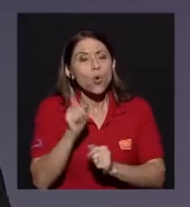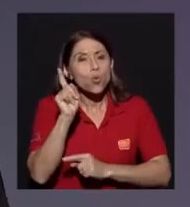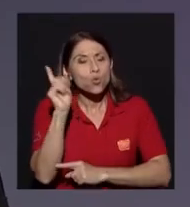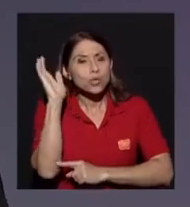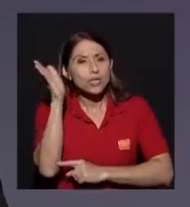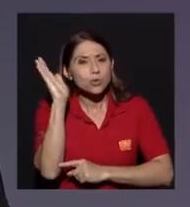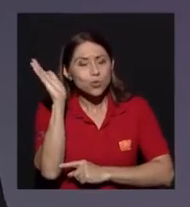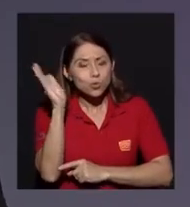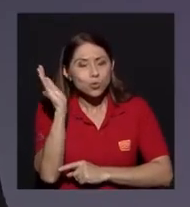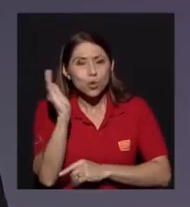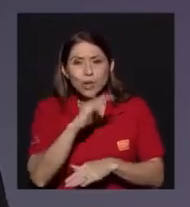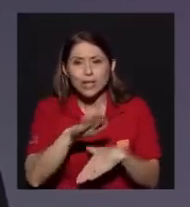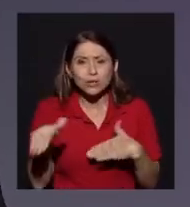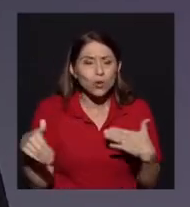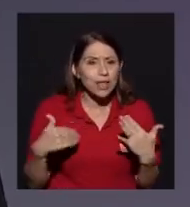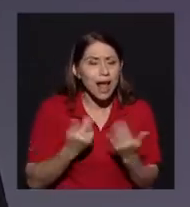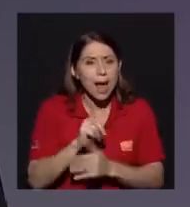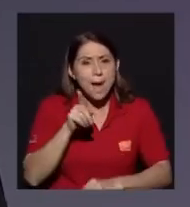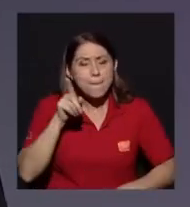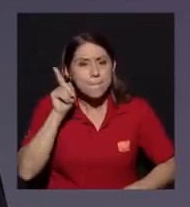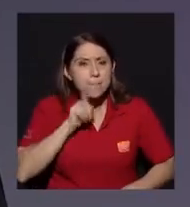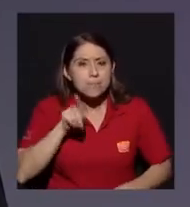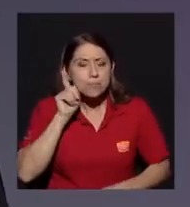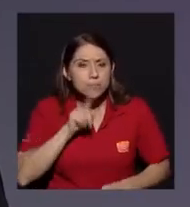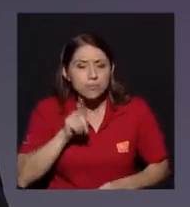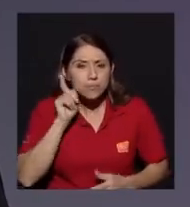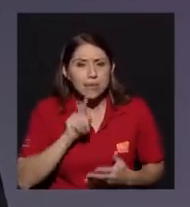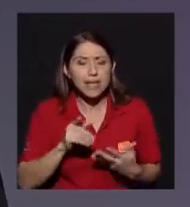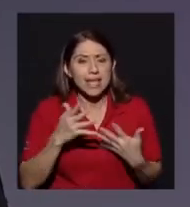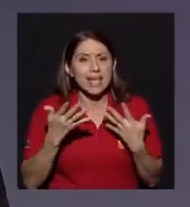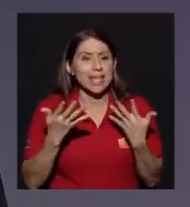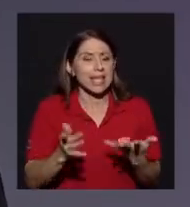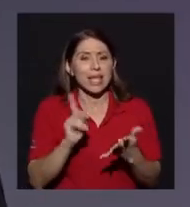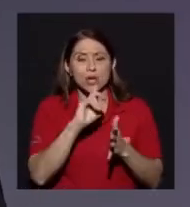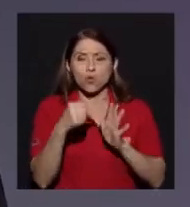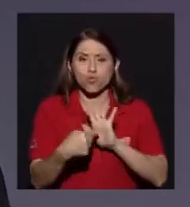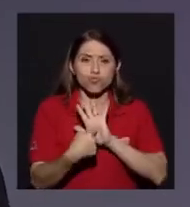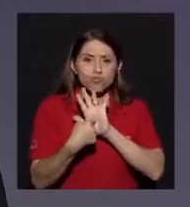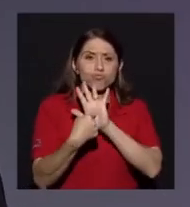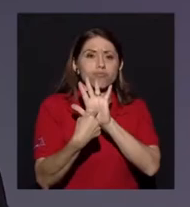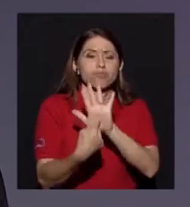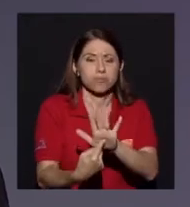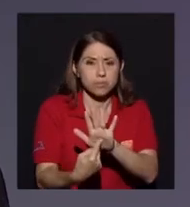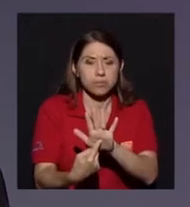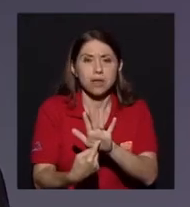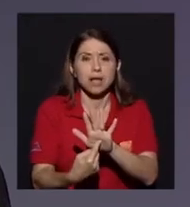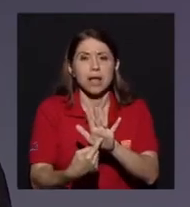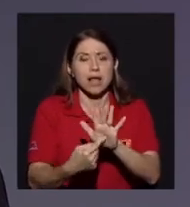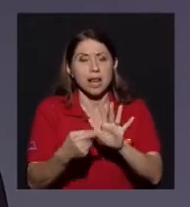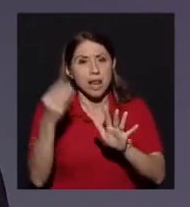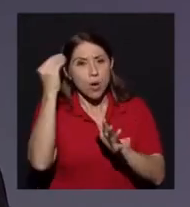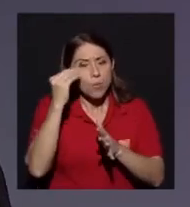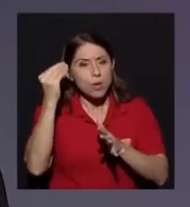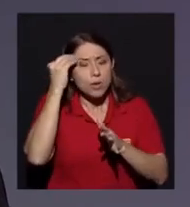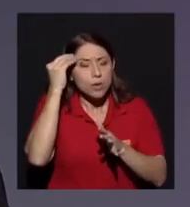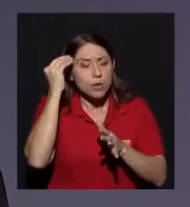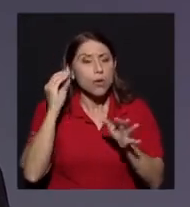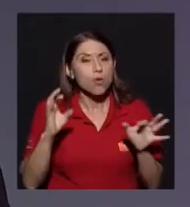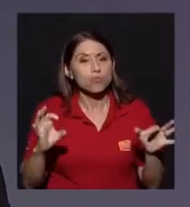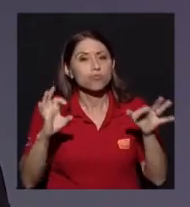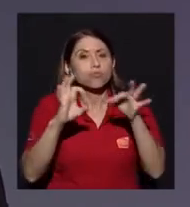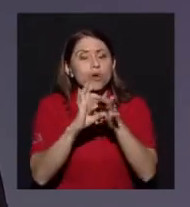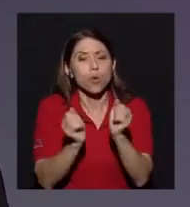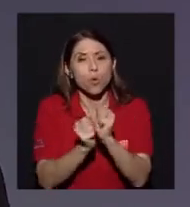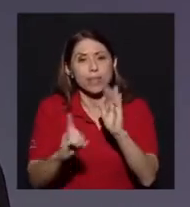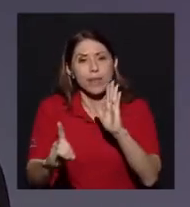falaz que es mentiroso que no refleja la postura a nivel internacional en materia de derechos humanos